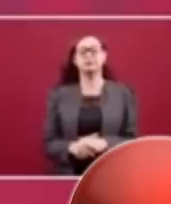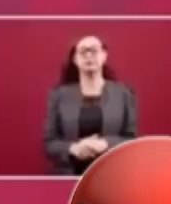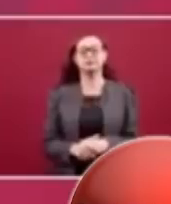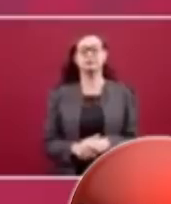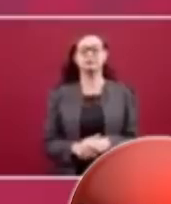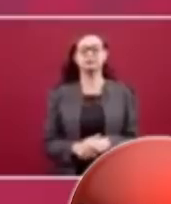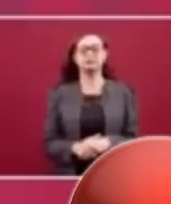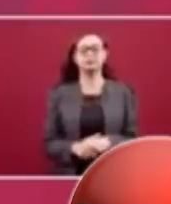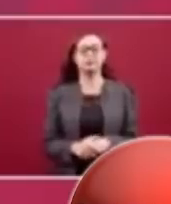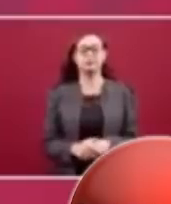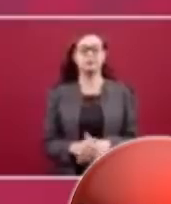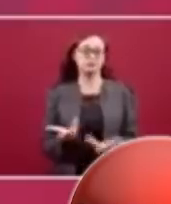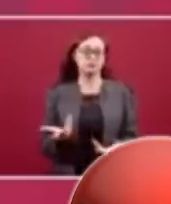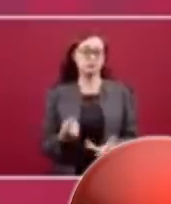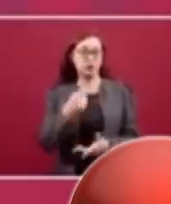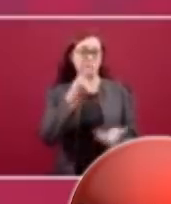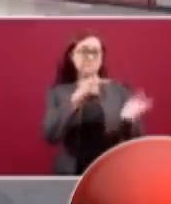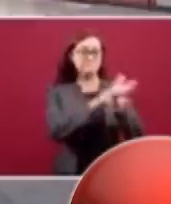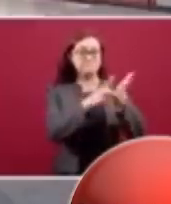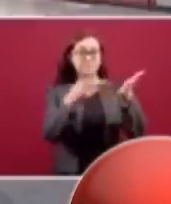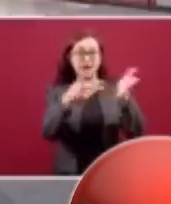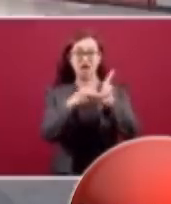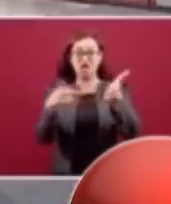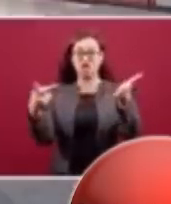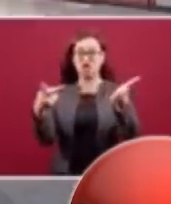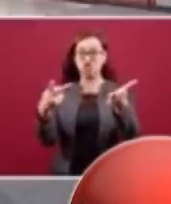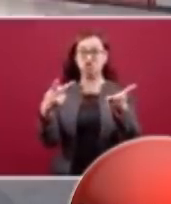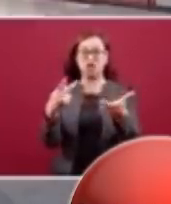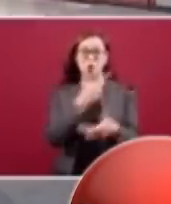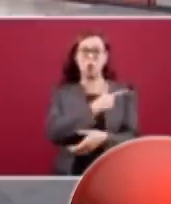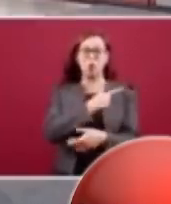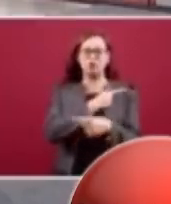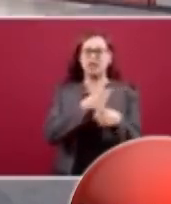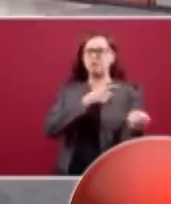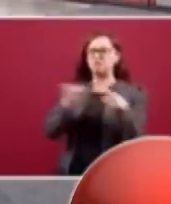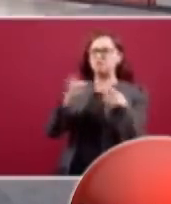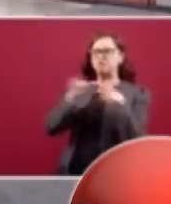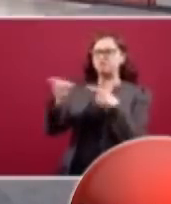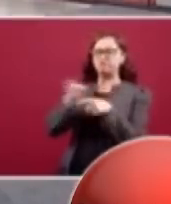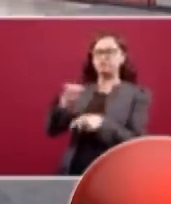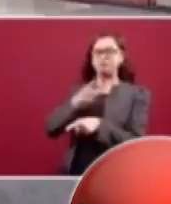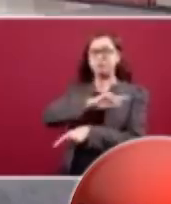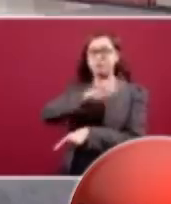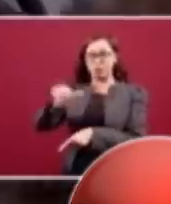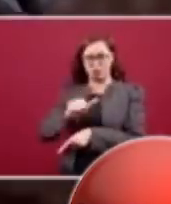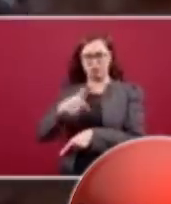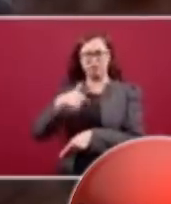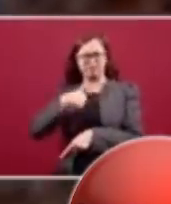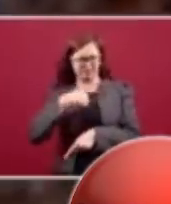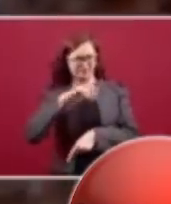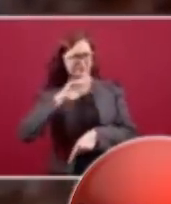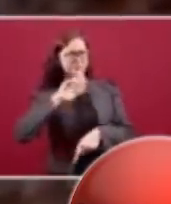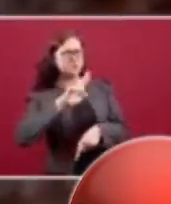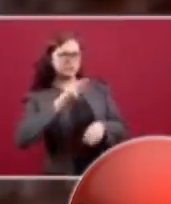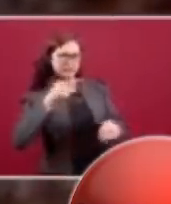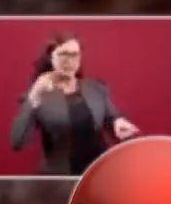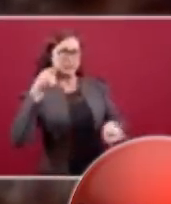que no lo cumplen, ese derecho, es decir, que no respetan ese derecho.